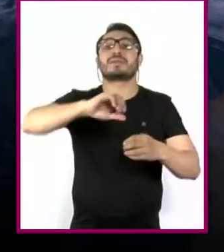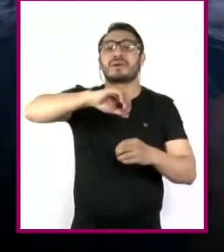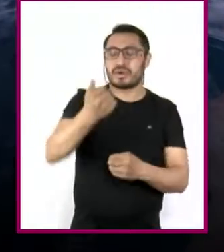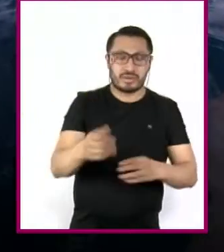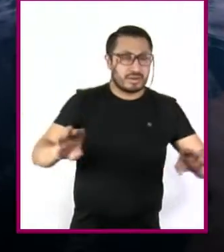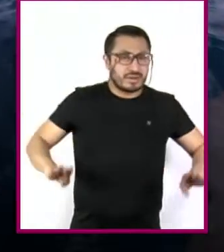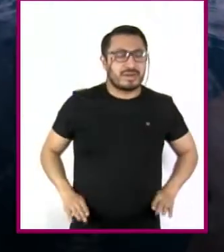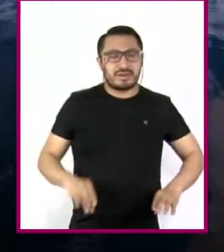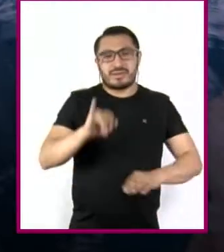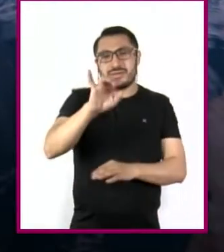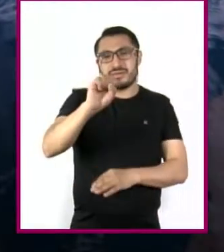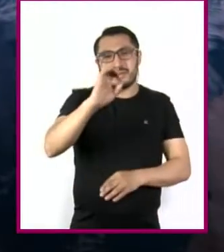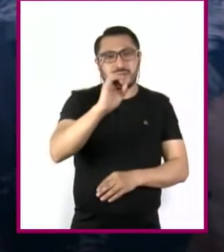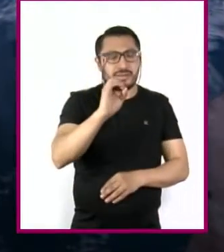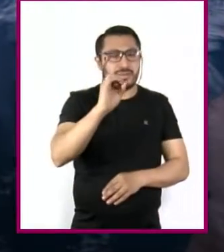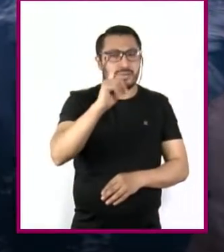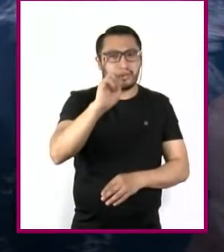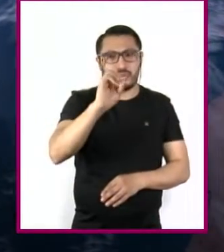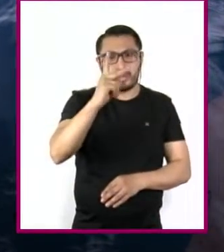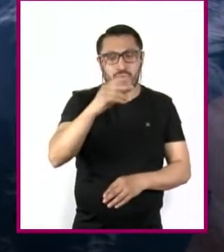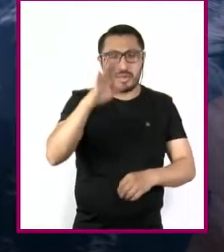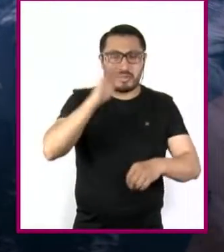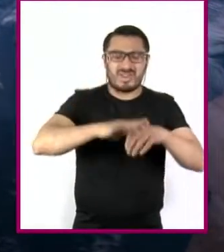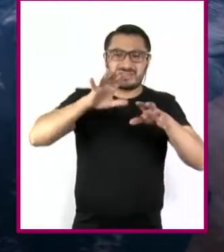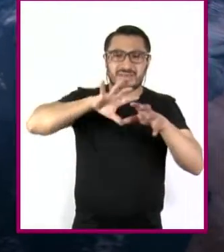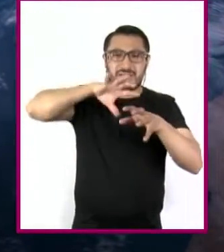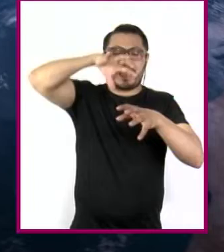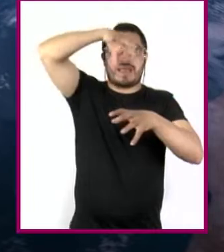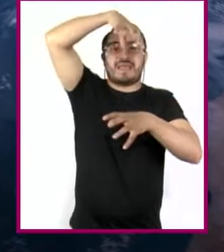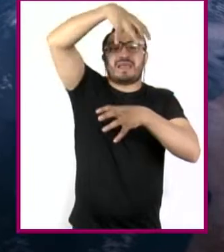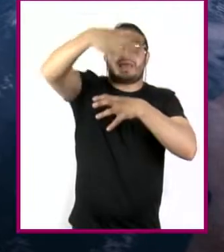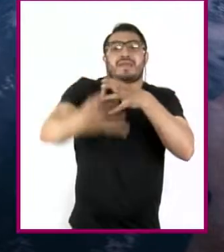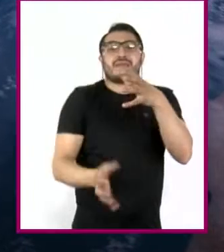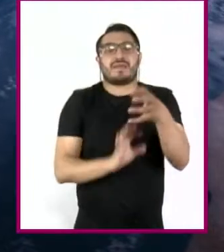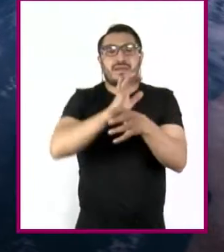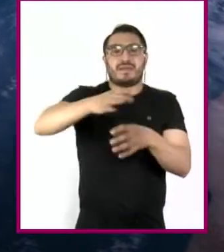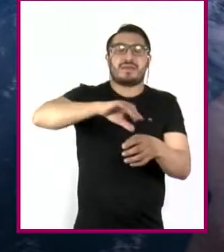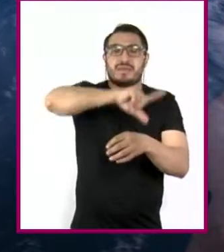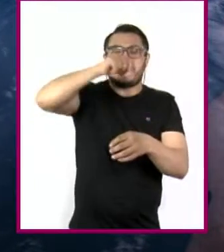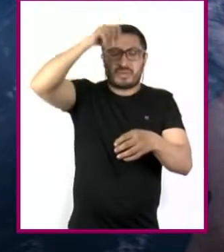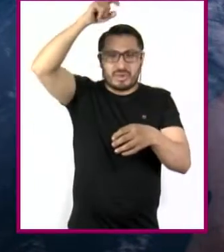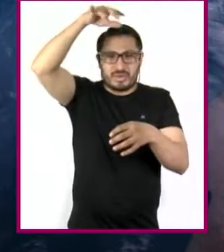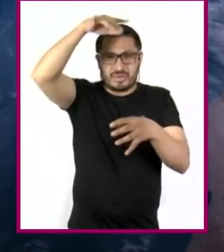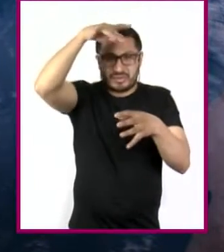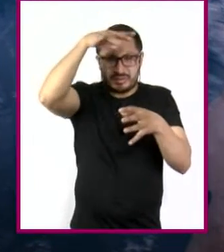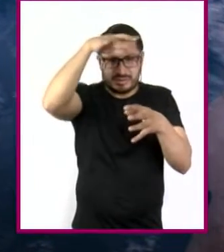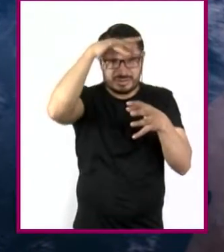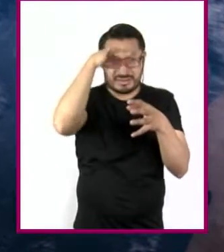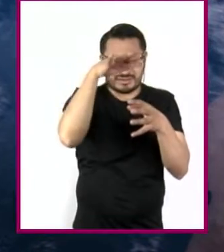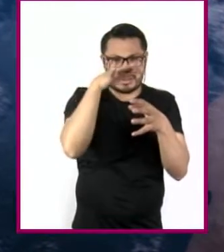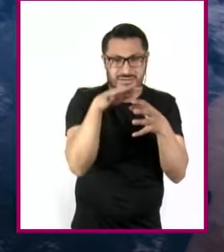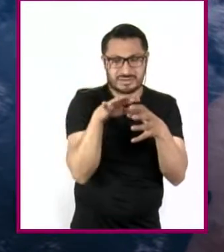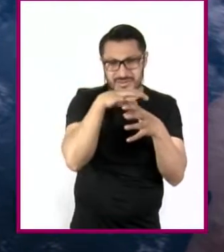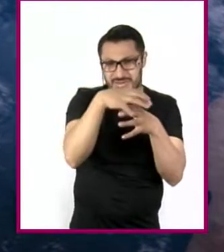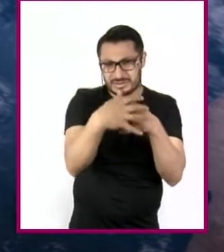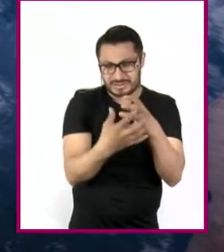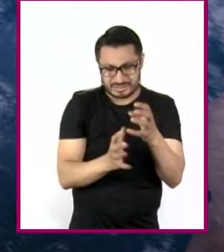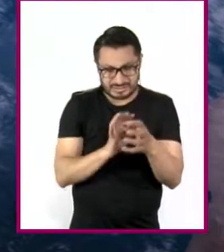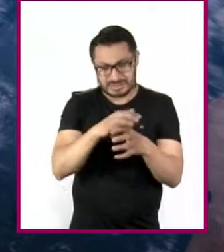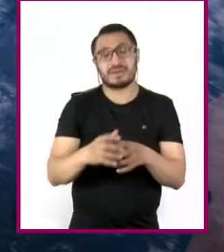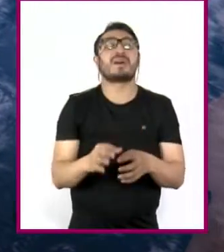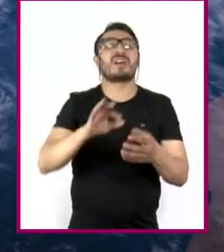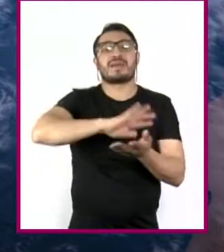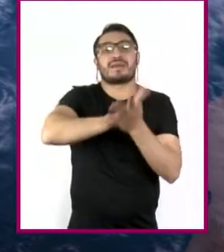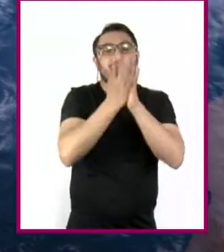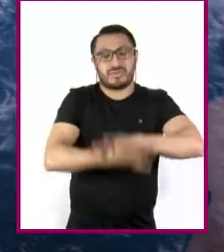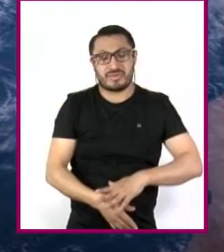este isótopo se produce en la parte más alta de la atmósfera y posteriormente baja a la parte más cercana a la superficie, lo que lo